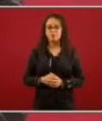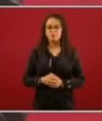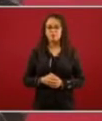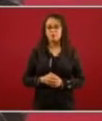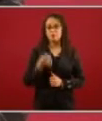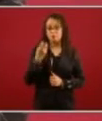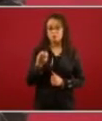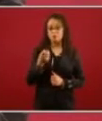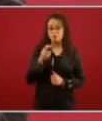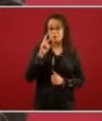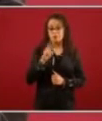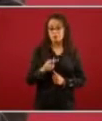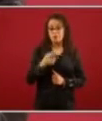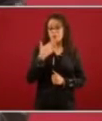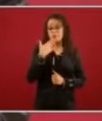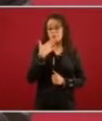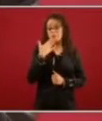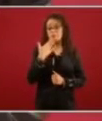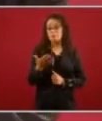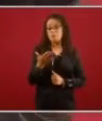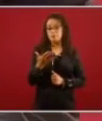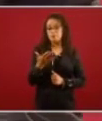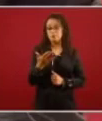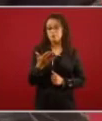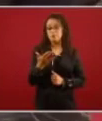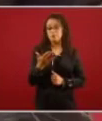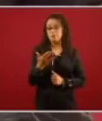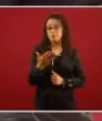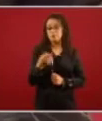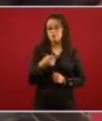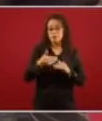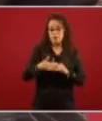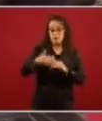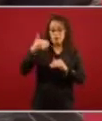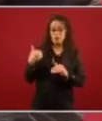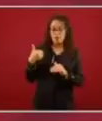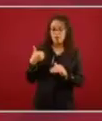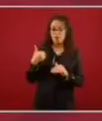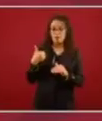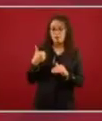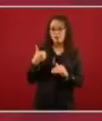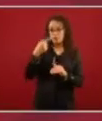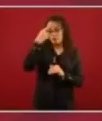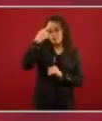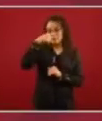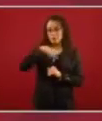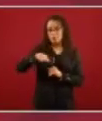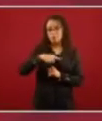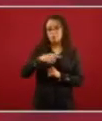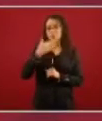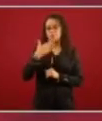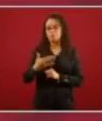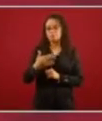ayuda mucho el que se haya aplicado con anticipación una política de bienestar en beneficio de